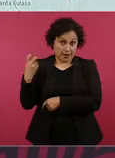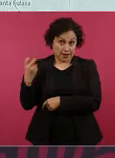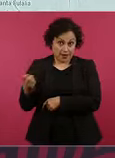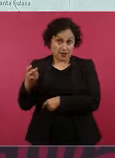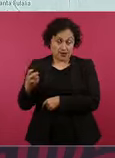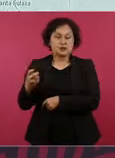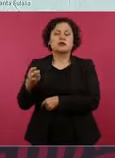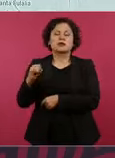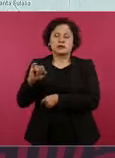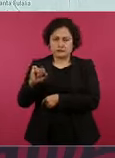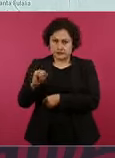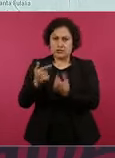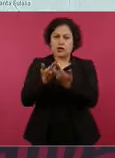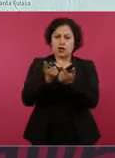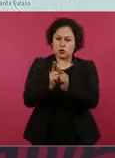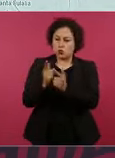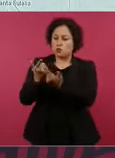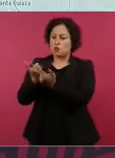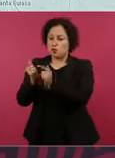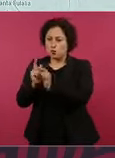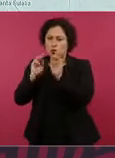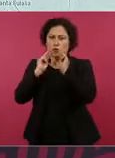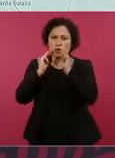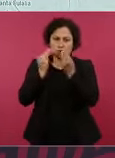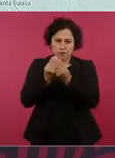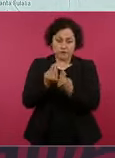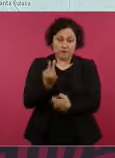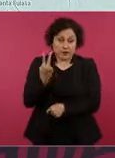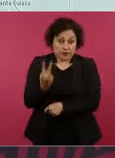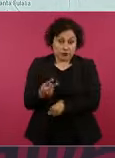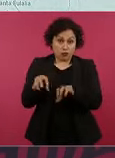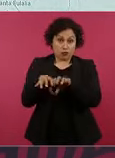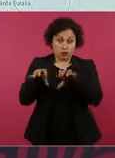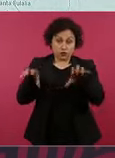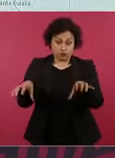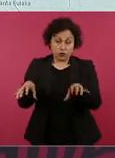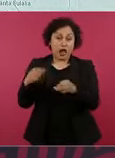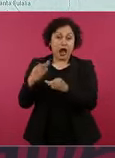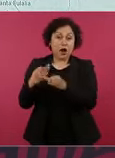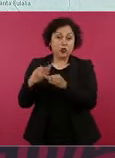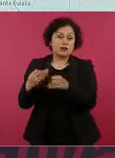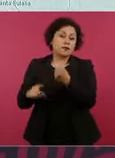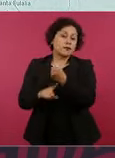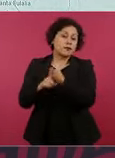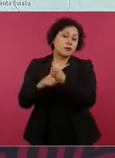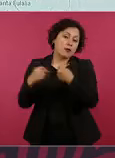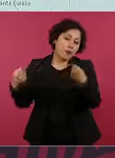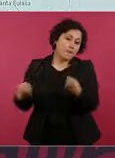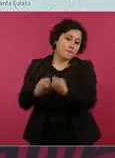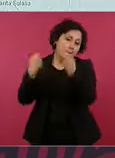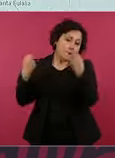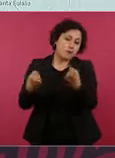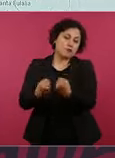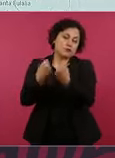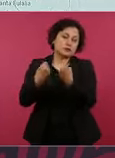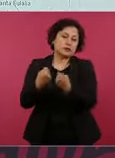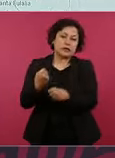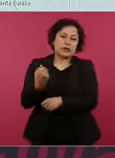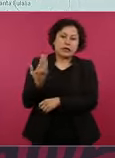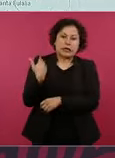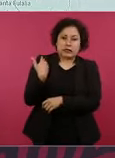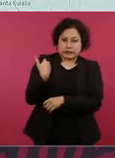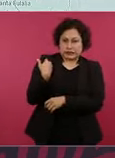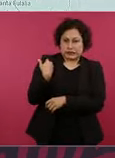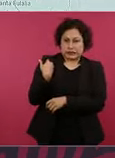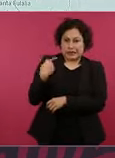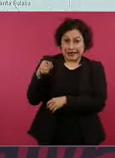¿Sí? Hay 2 grupos de la delincuencia que están enfrentados. Acaba de haber, ahí donde está